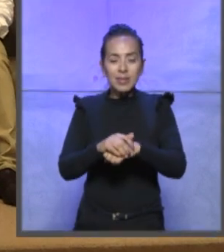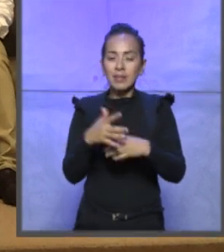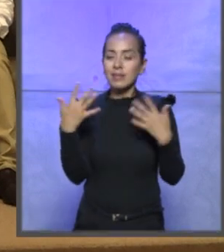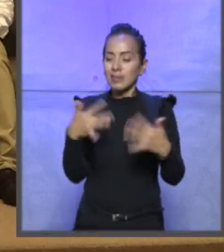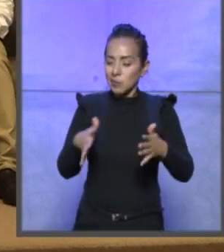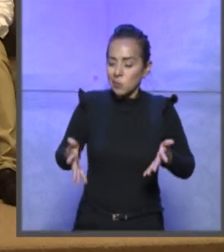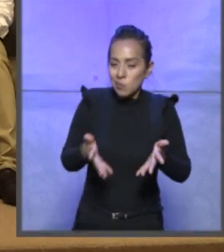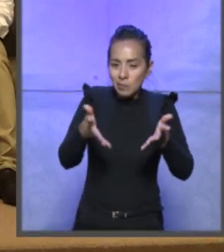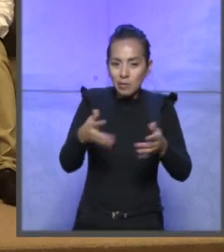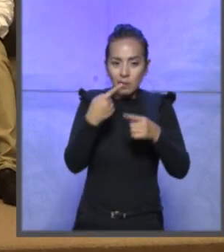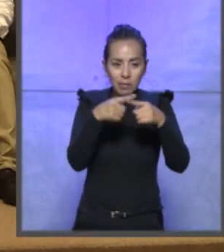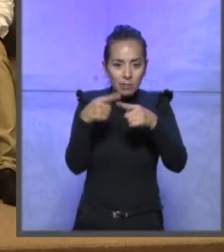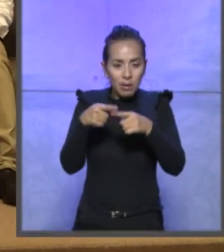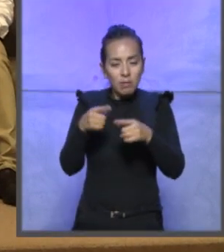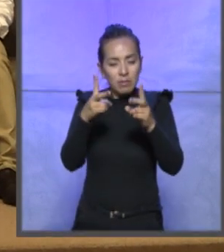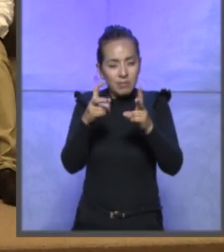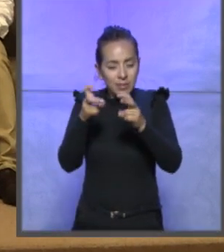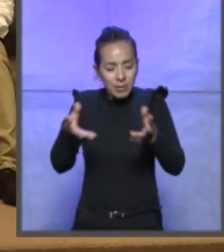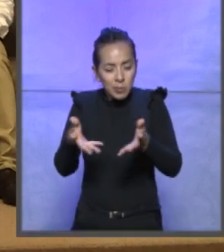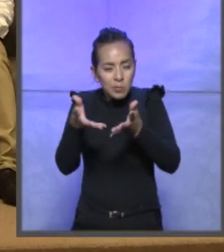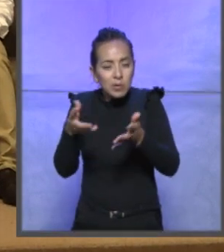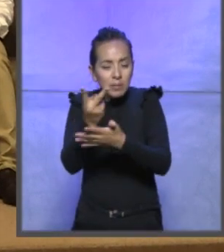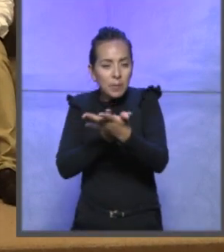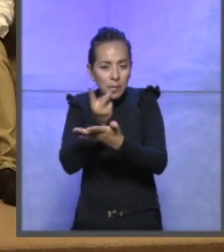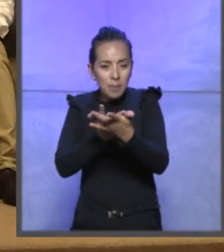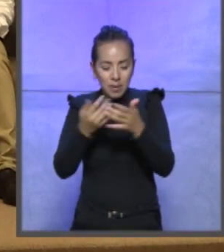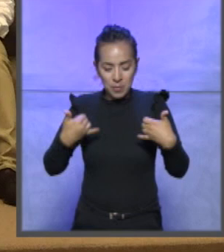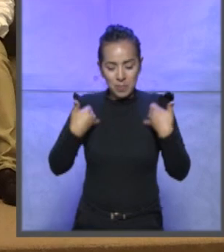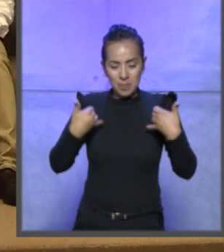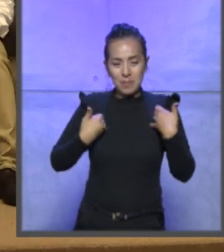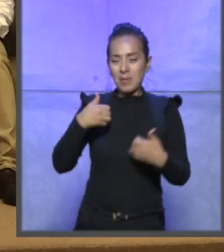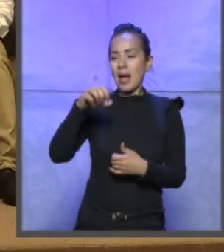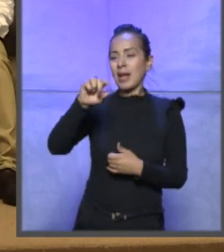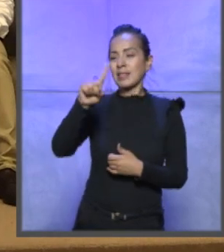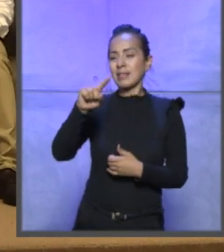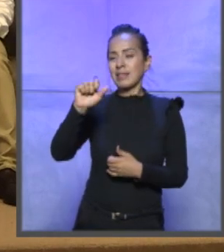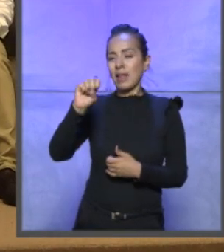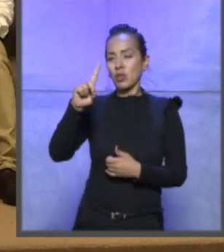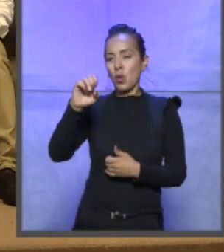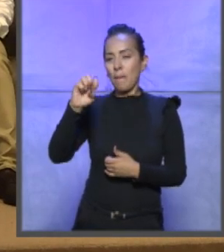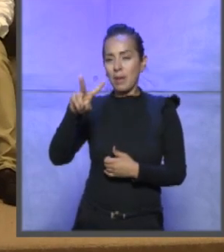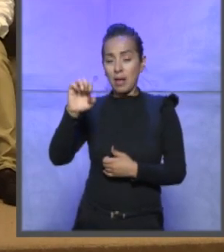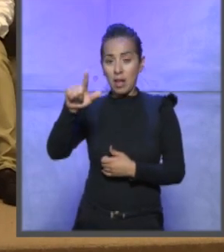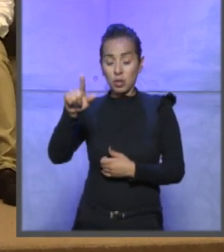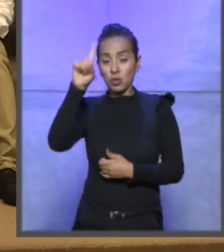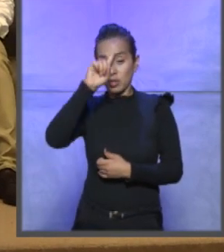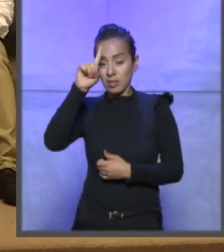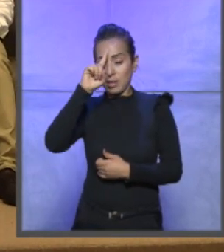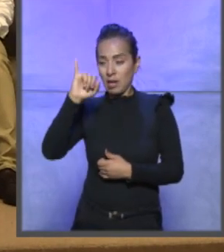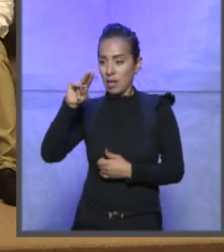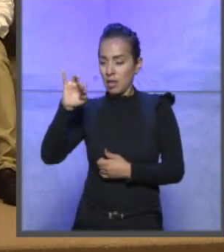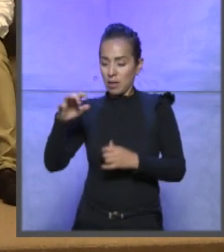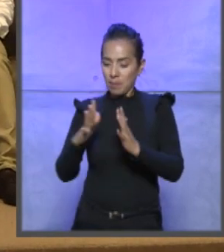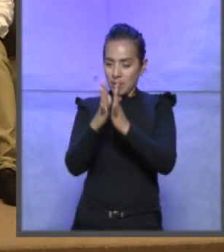y además impulsora de varios programas de juventudes, la consejera María Elvia Magaña Sandoval, consejera electoral del Instituto Electoral